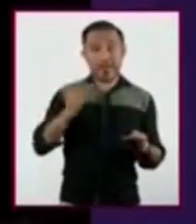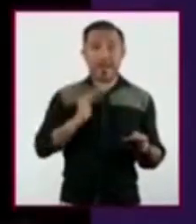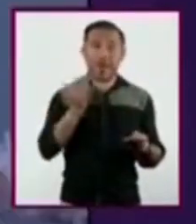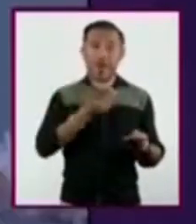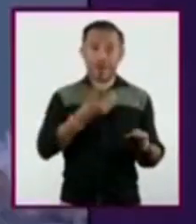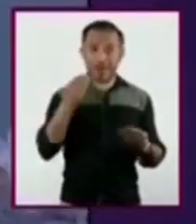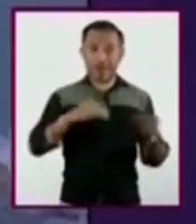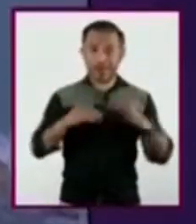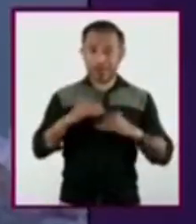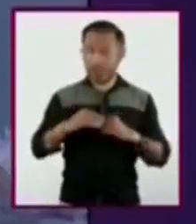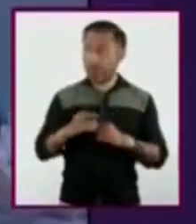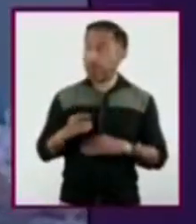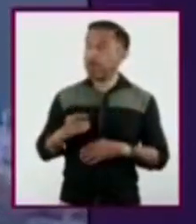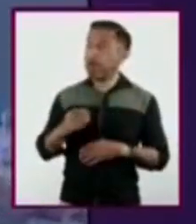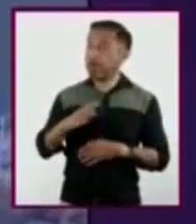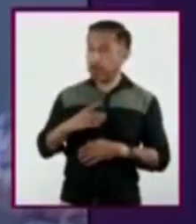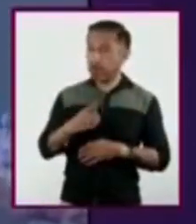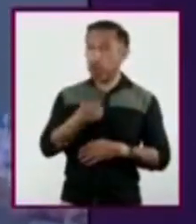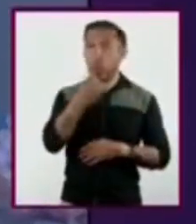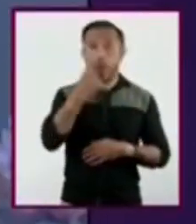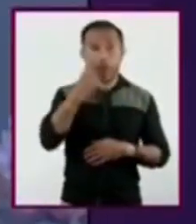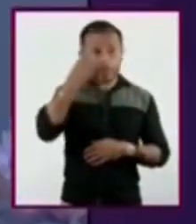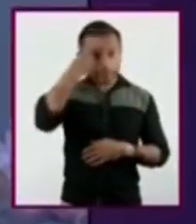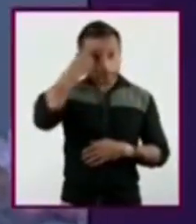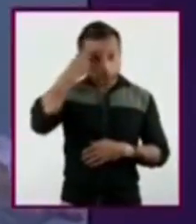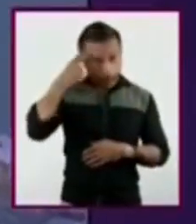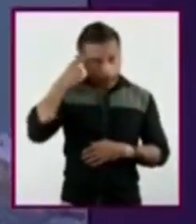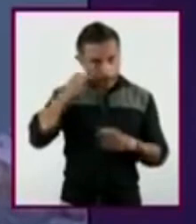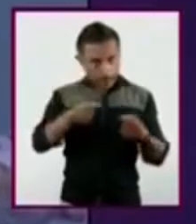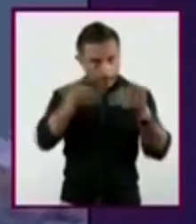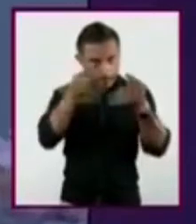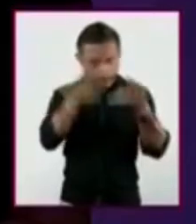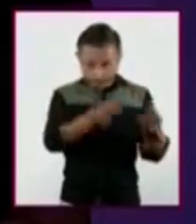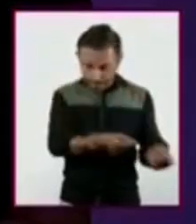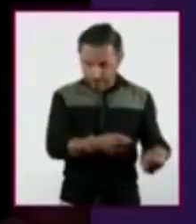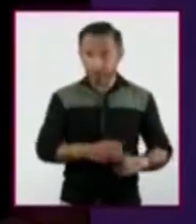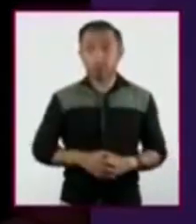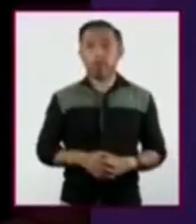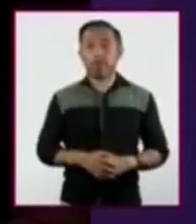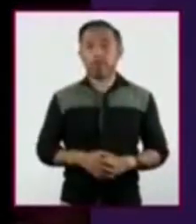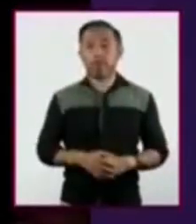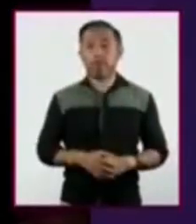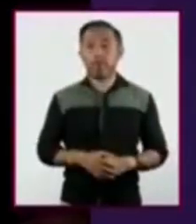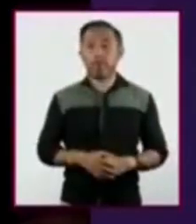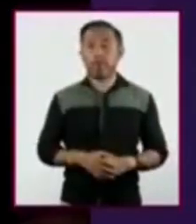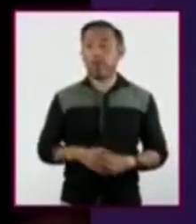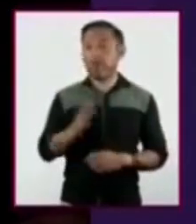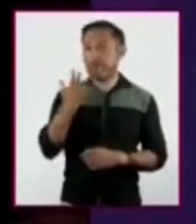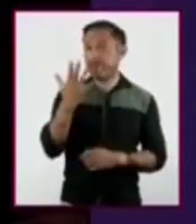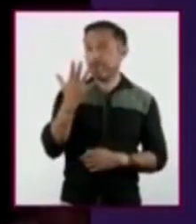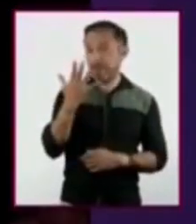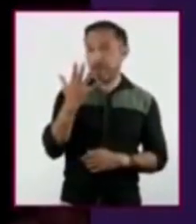Fine. That's one scar. $5.